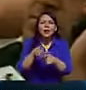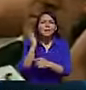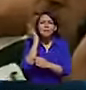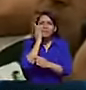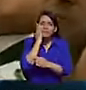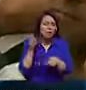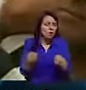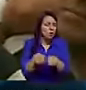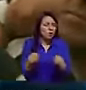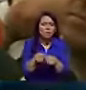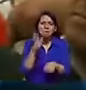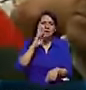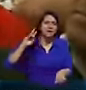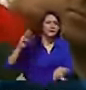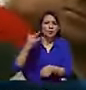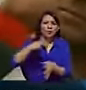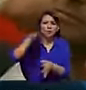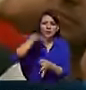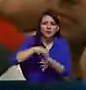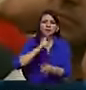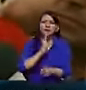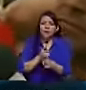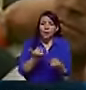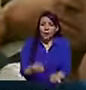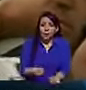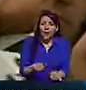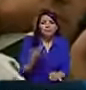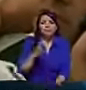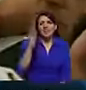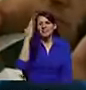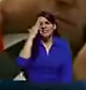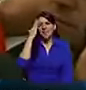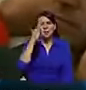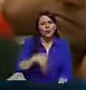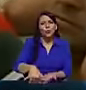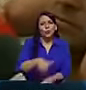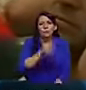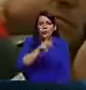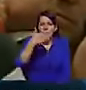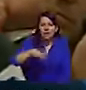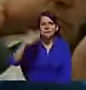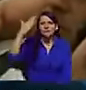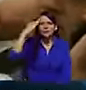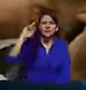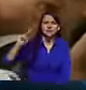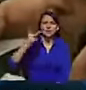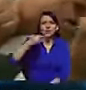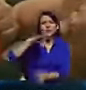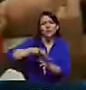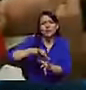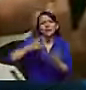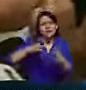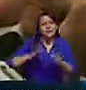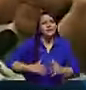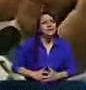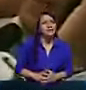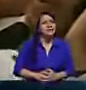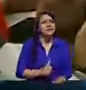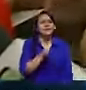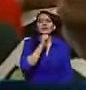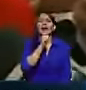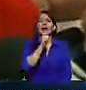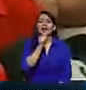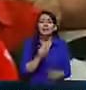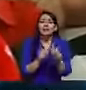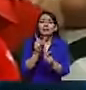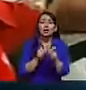Absolutamente que hay segunda vuelta. Es, a estas alturas esto ya ni se duda. Estamos en la segunda vuelta electoral. Faltan pocas